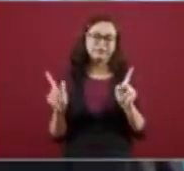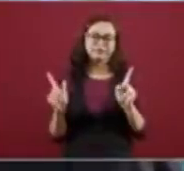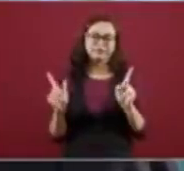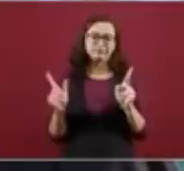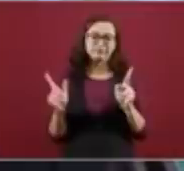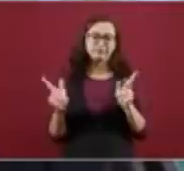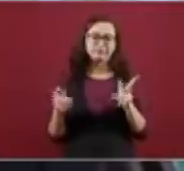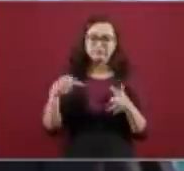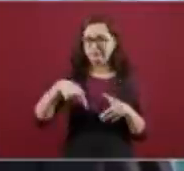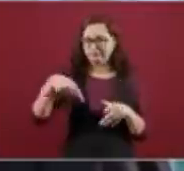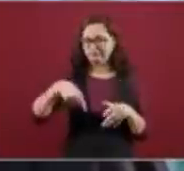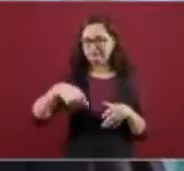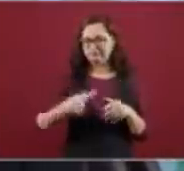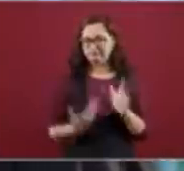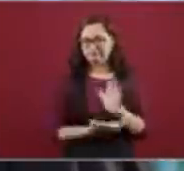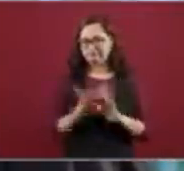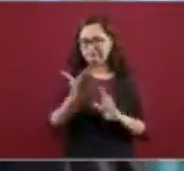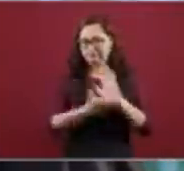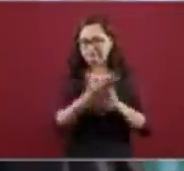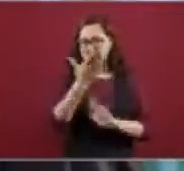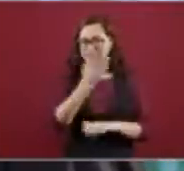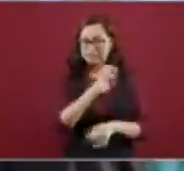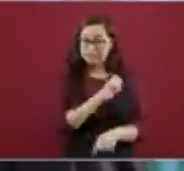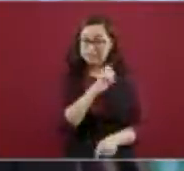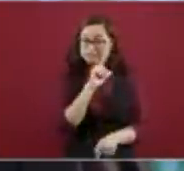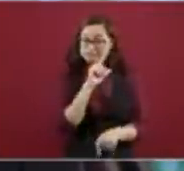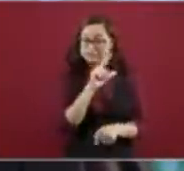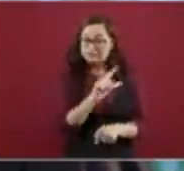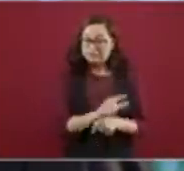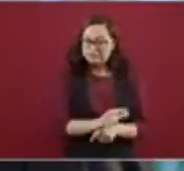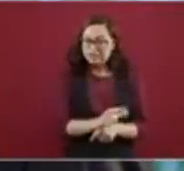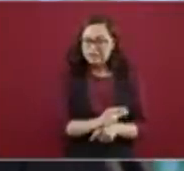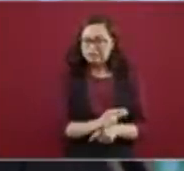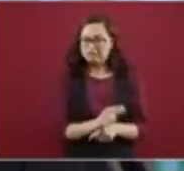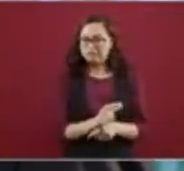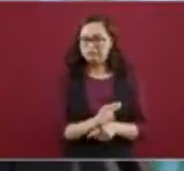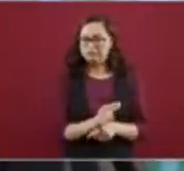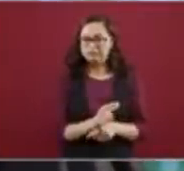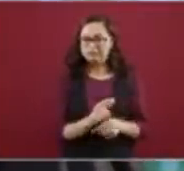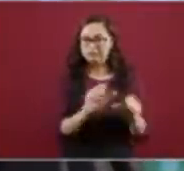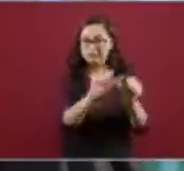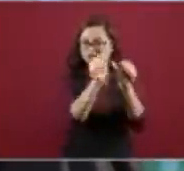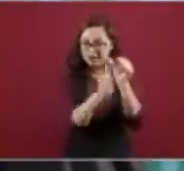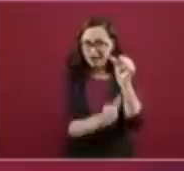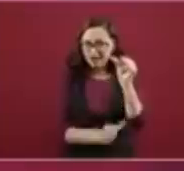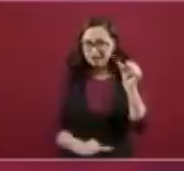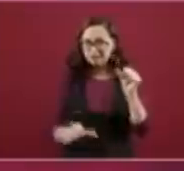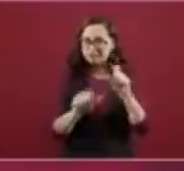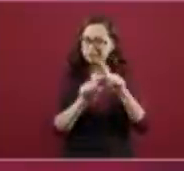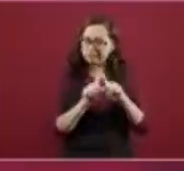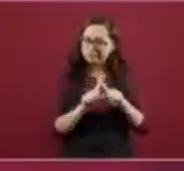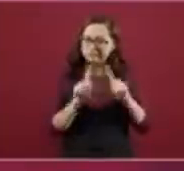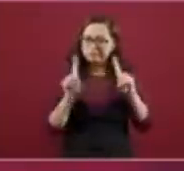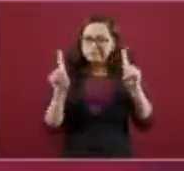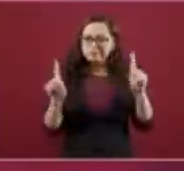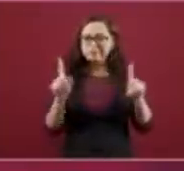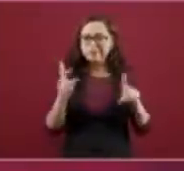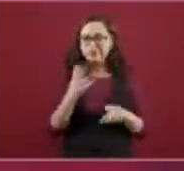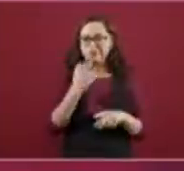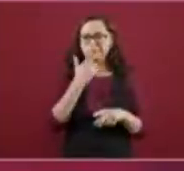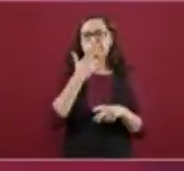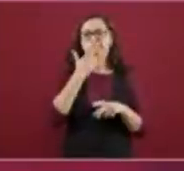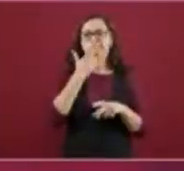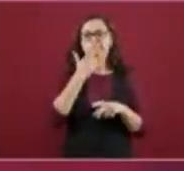Pues son estructuras de arte, o sea, sí